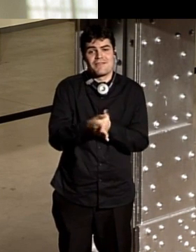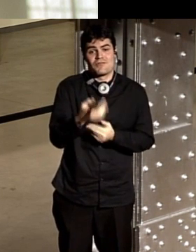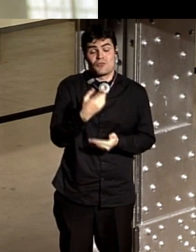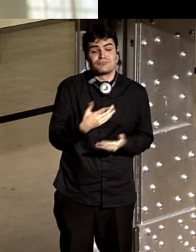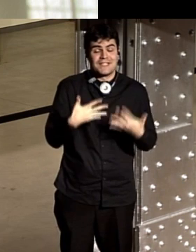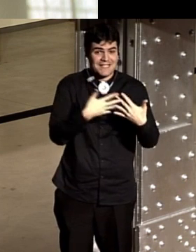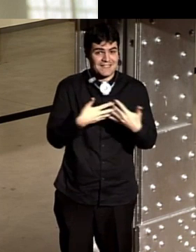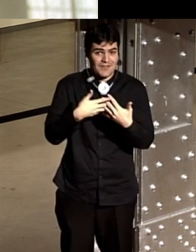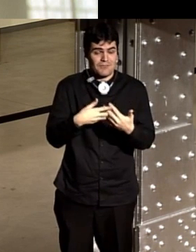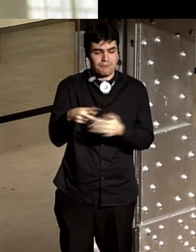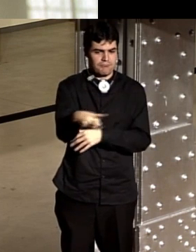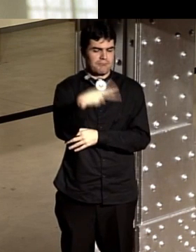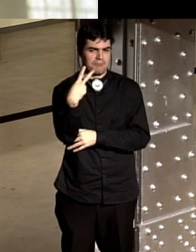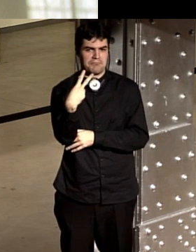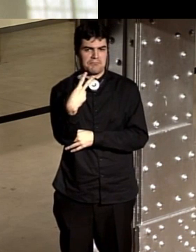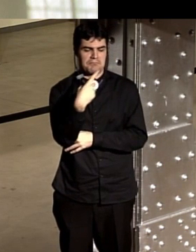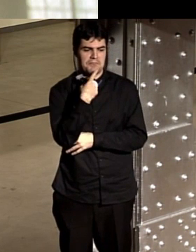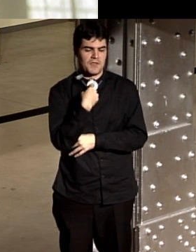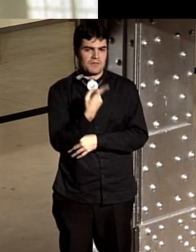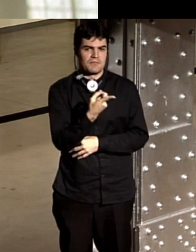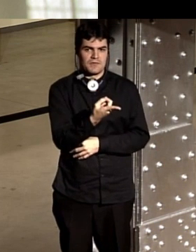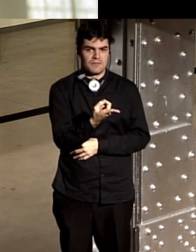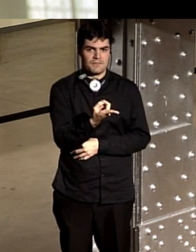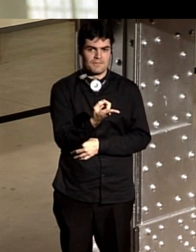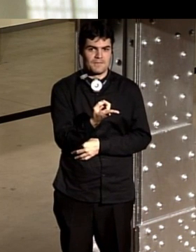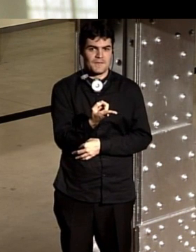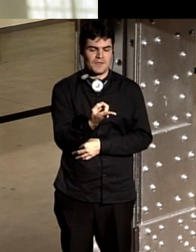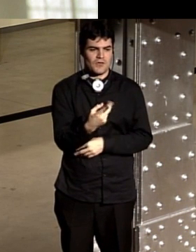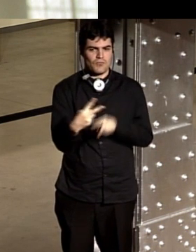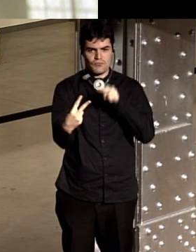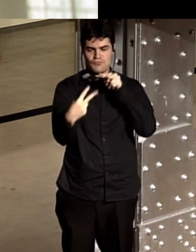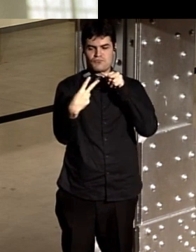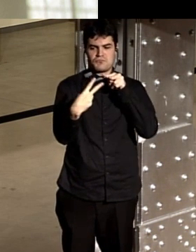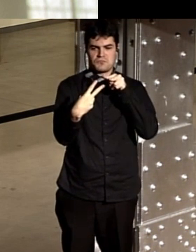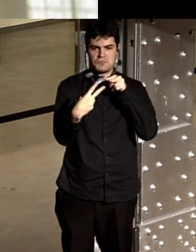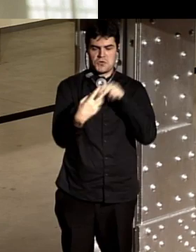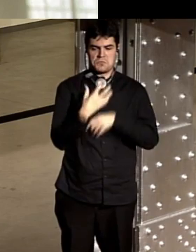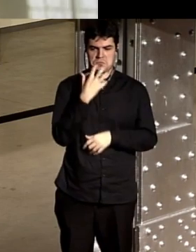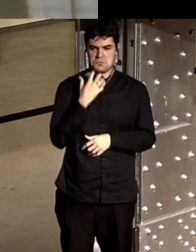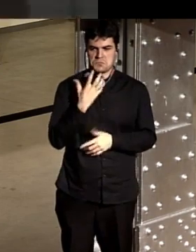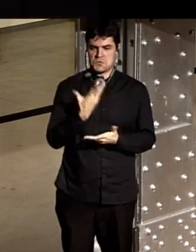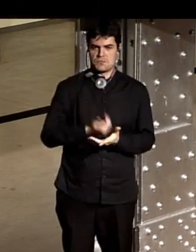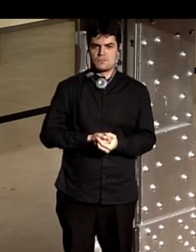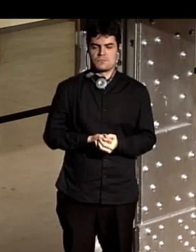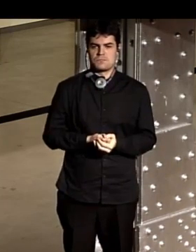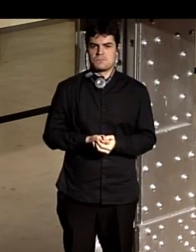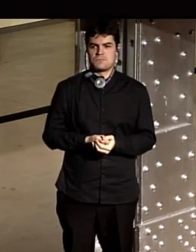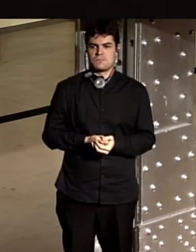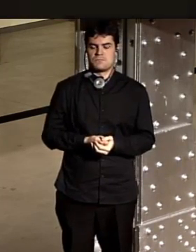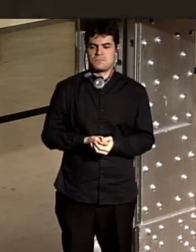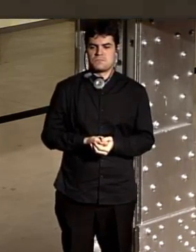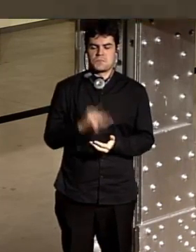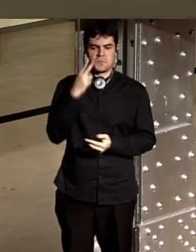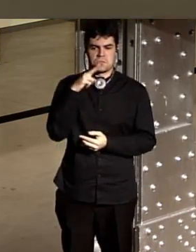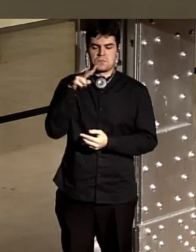me mira y me dice, con mi manuscript así enfrente, muy seria, una mujer así como seria, me